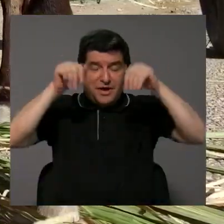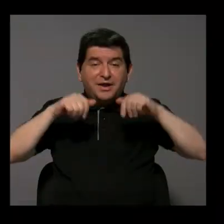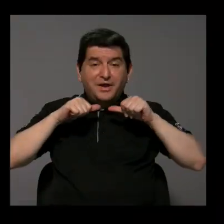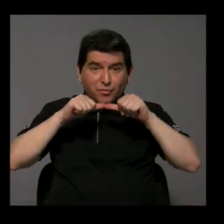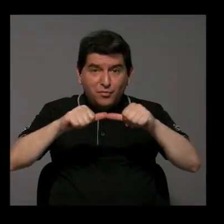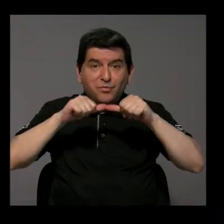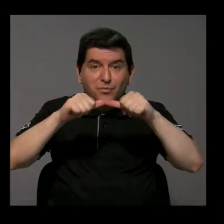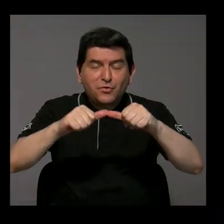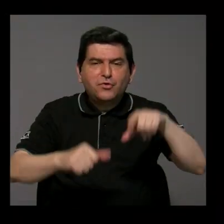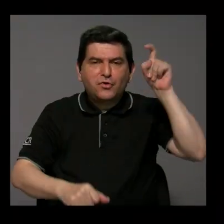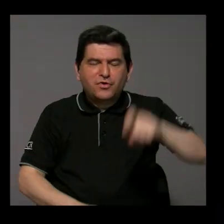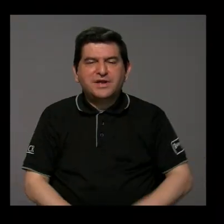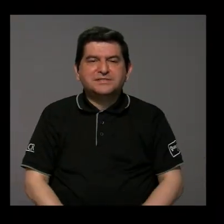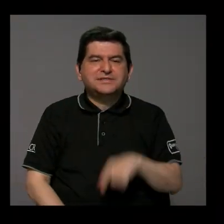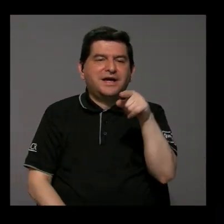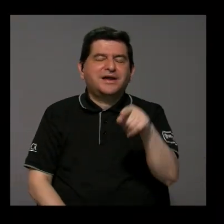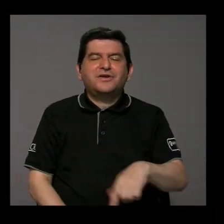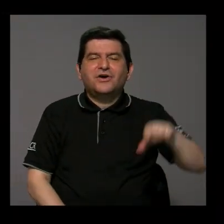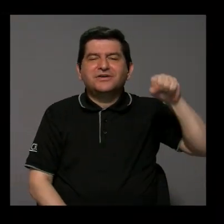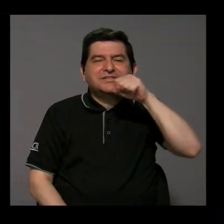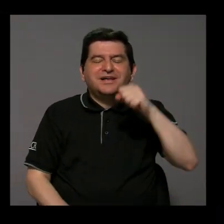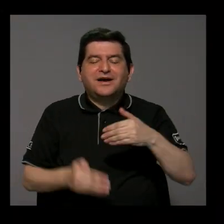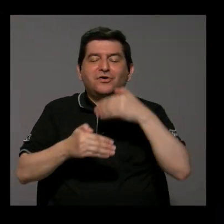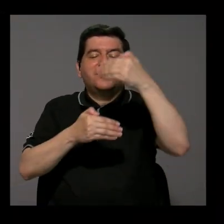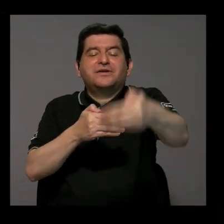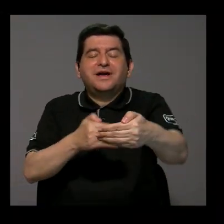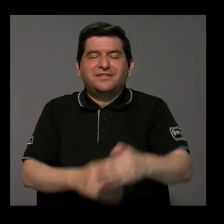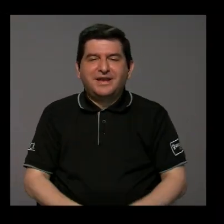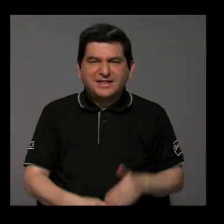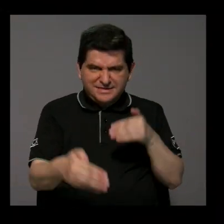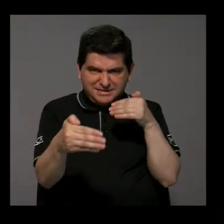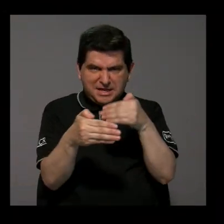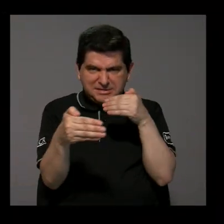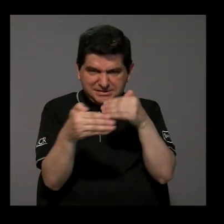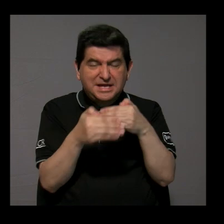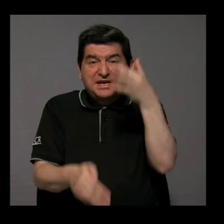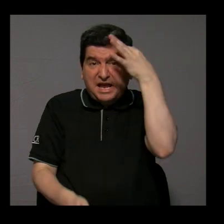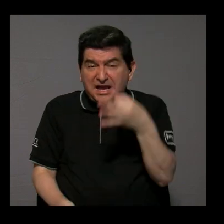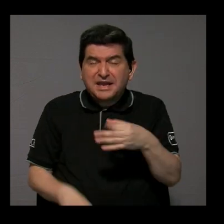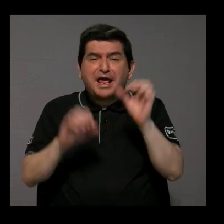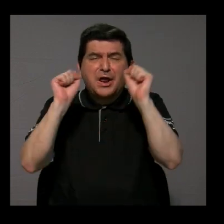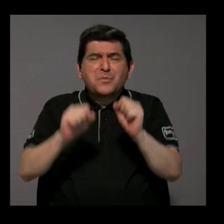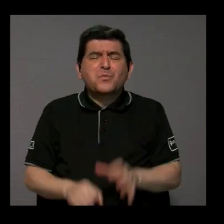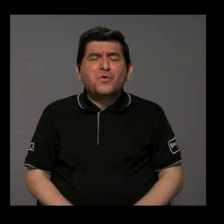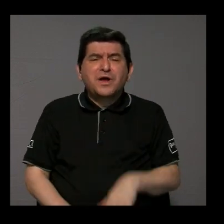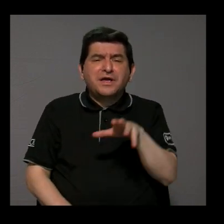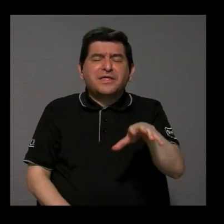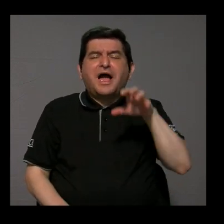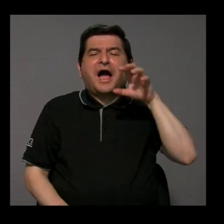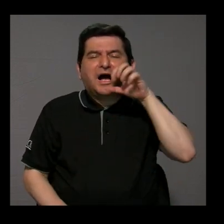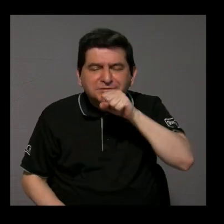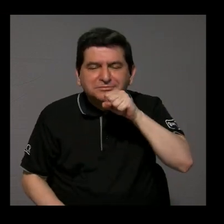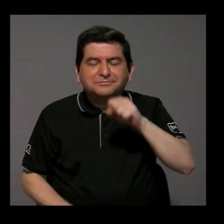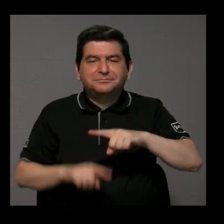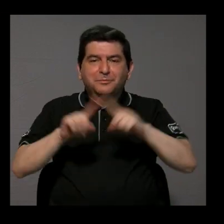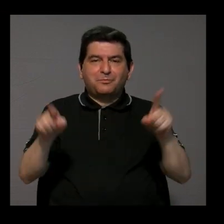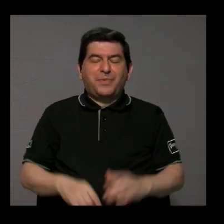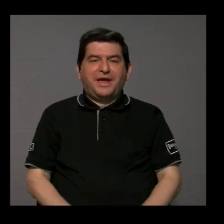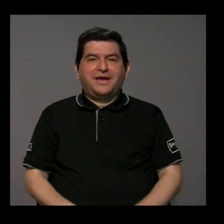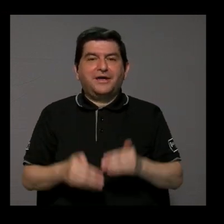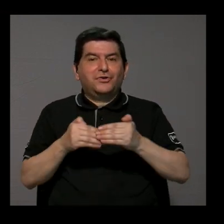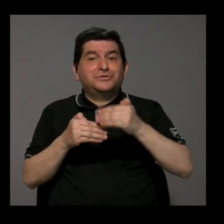del carro hay que ponerle una zanahoria delante, lo bastante cerca para que crea que está a punto de alcanzarla, pero a su vez